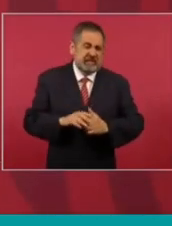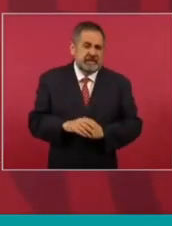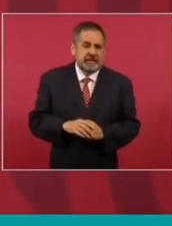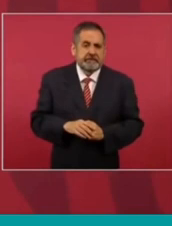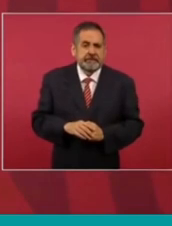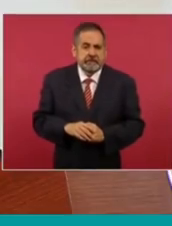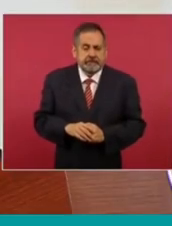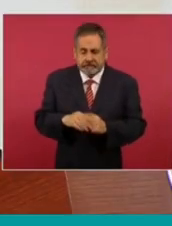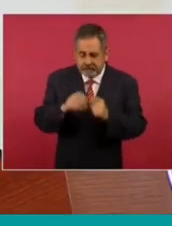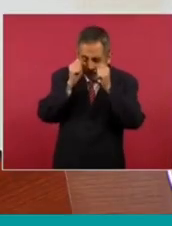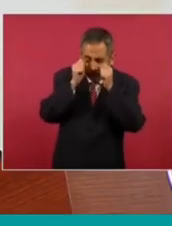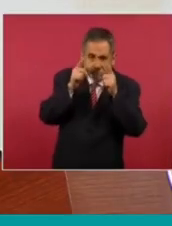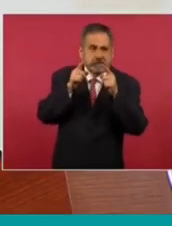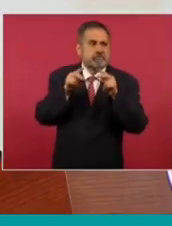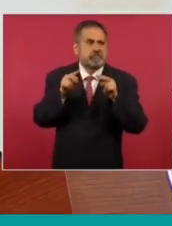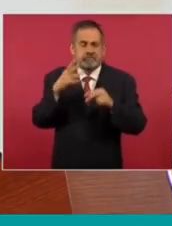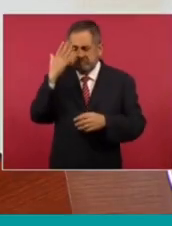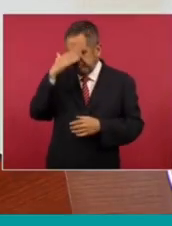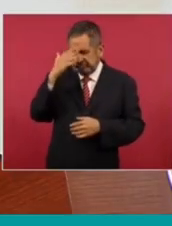muy despierto,